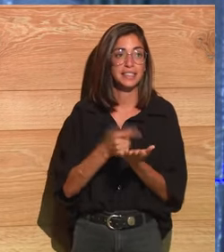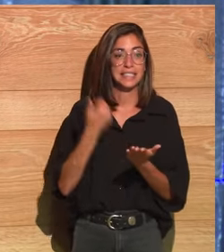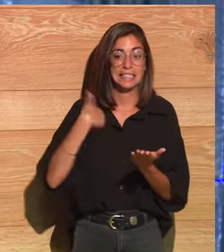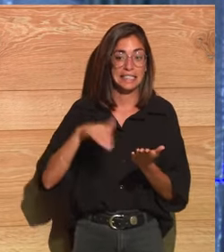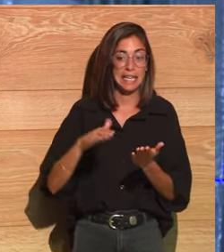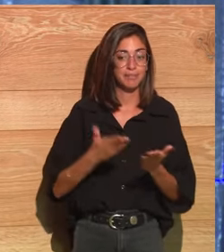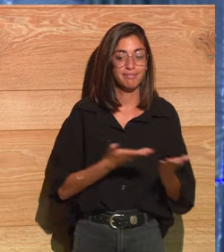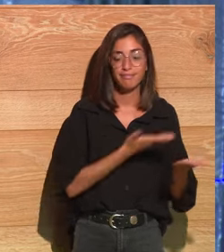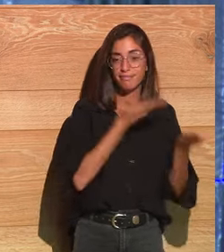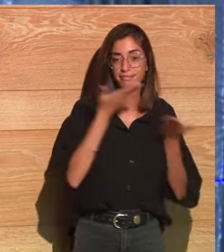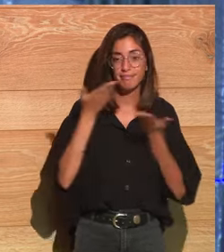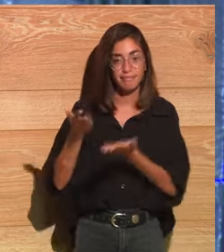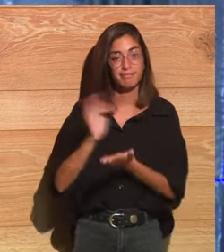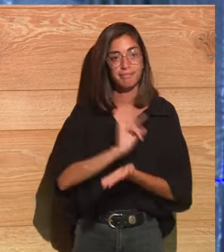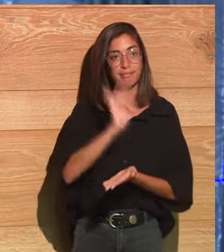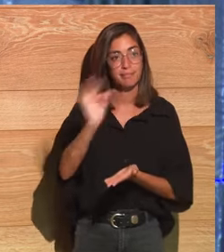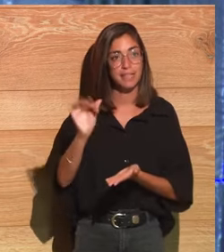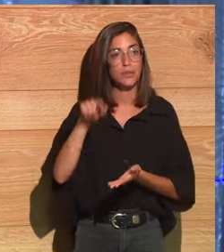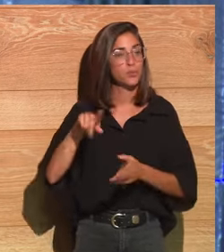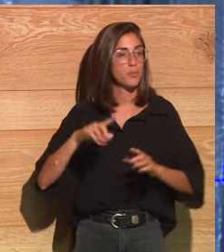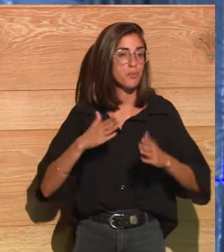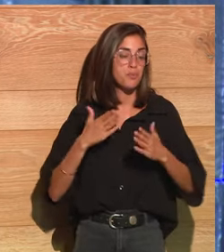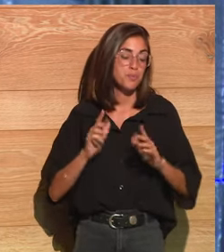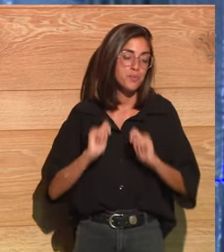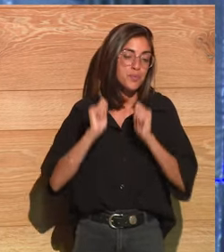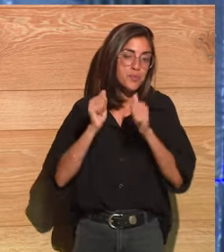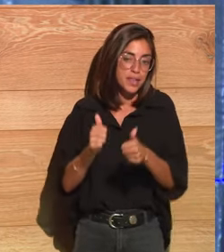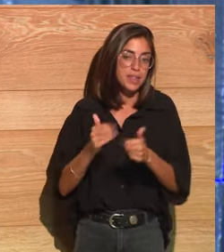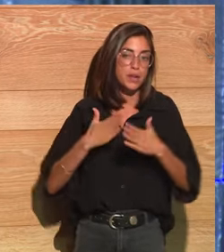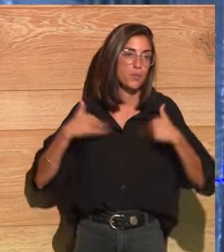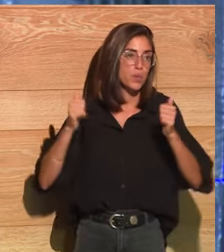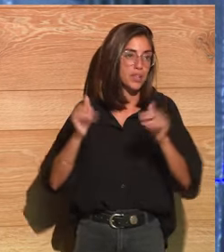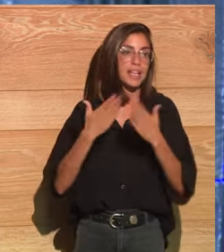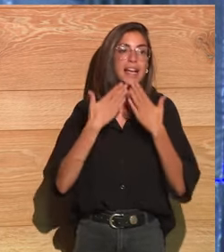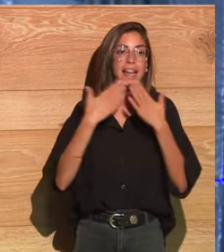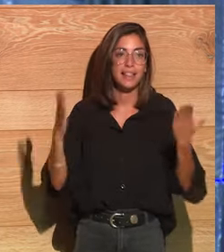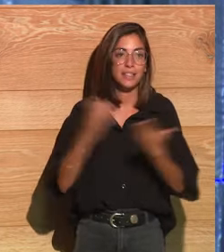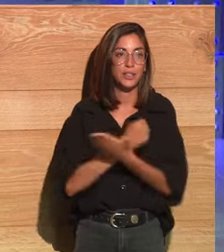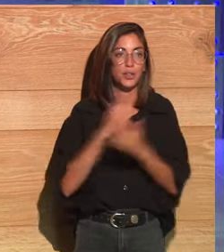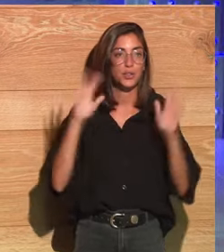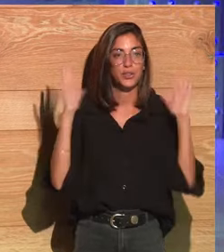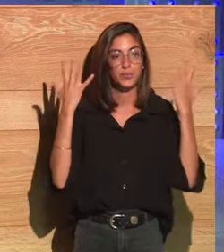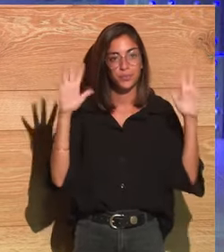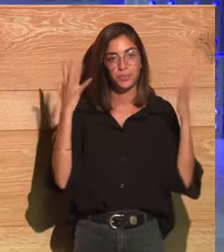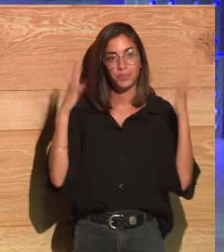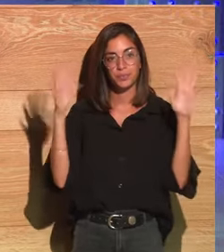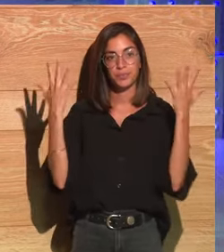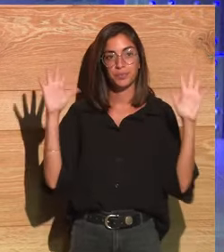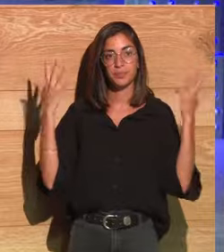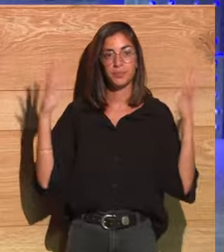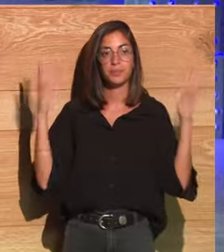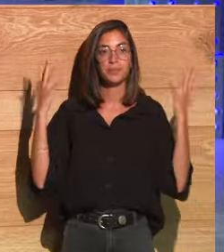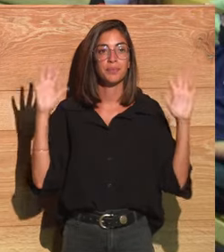sin más dilación te paso la palabra y puedes empezar cuando quieras. Gracias a todos. Muchas gracias.